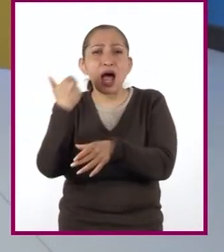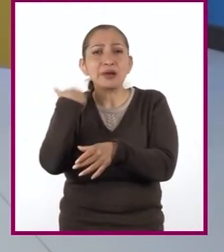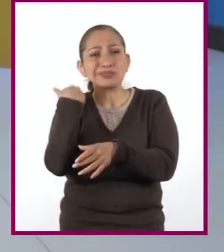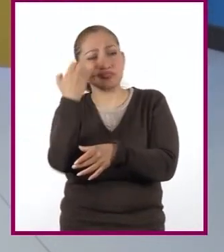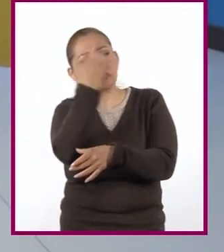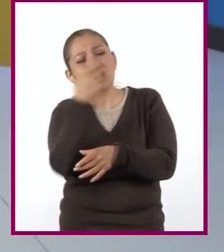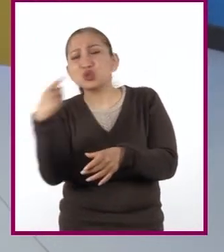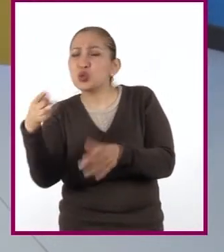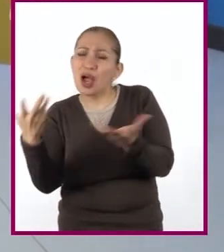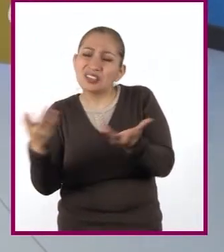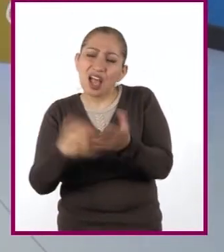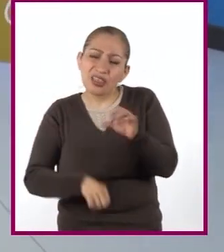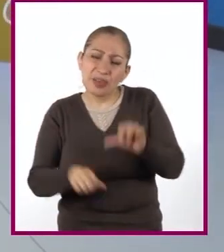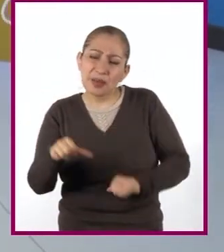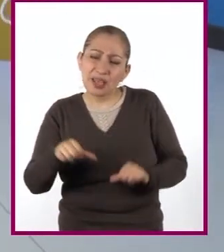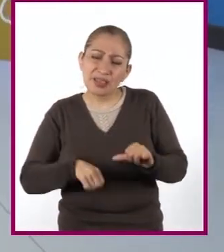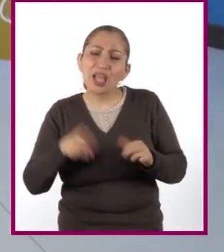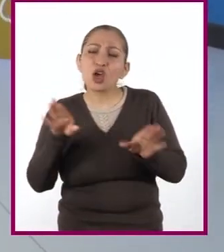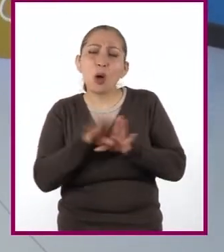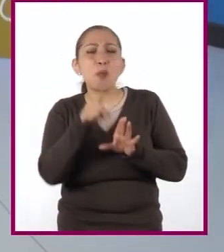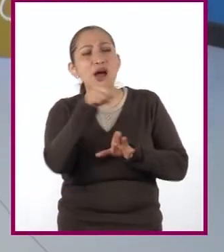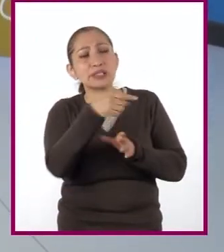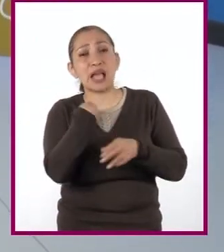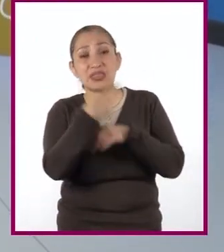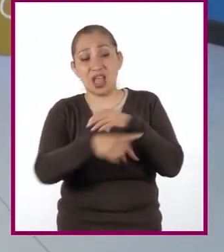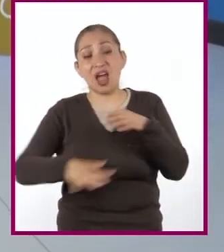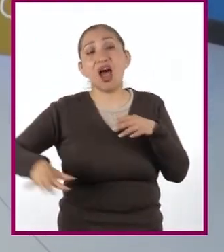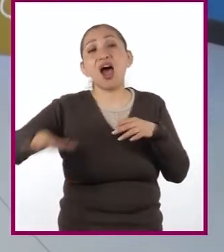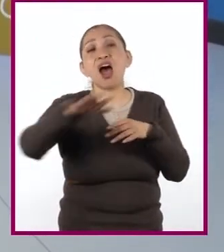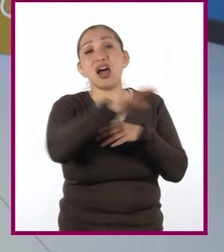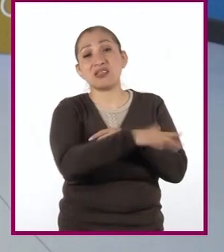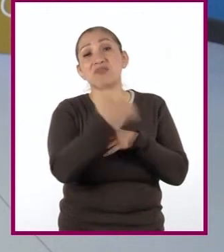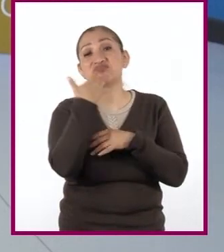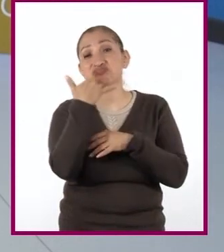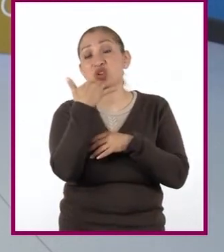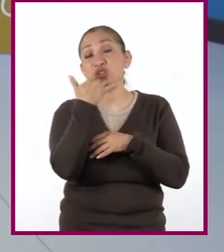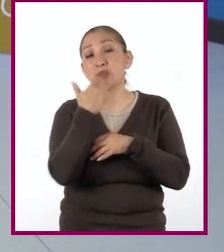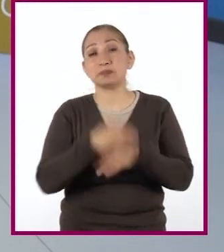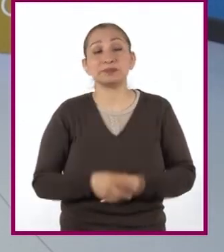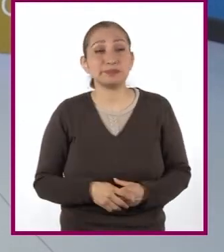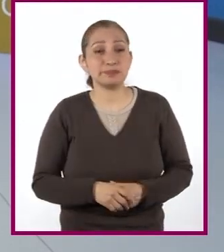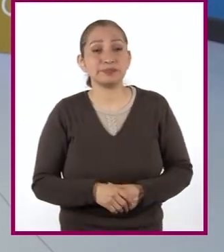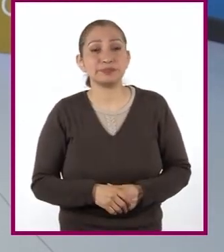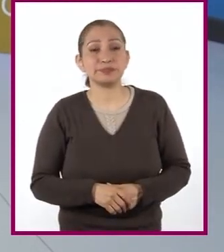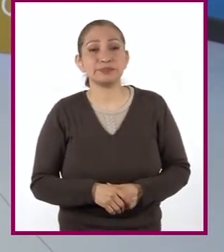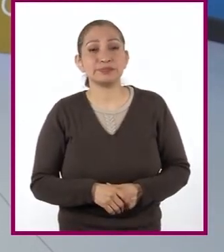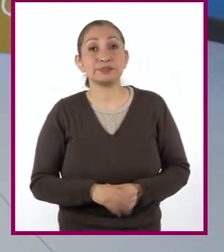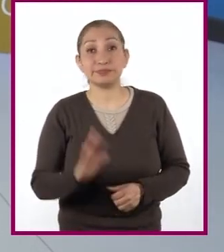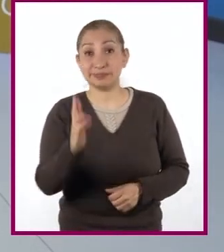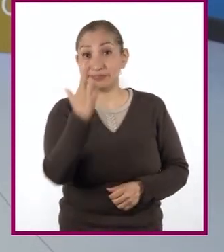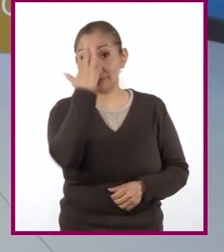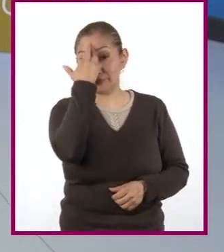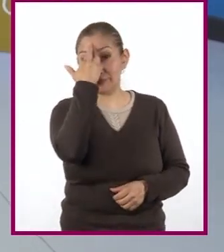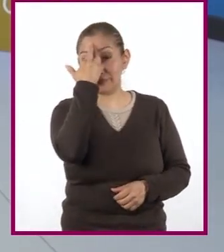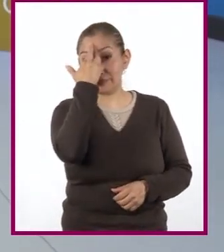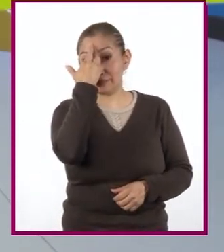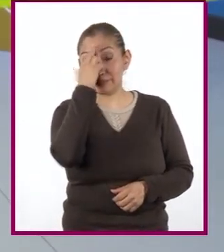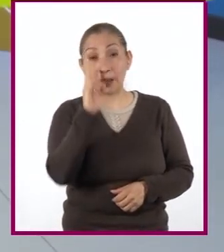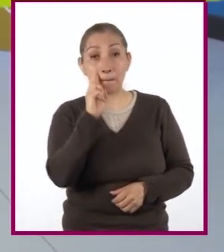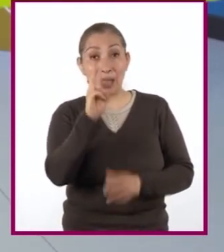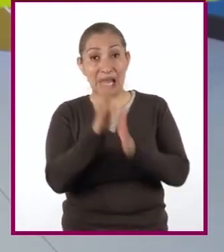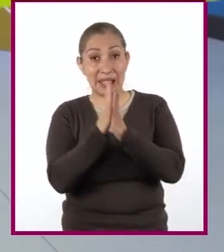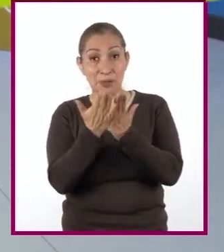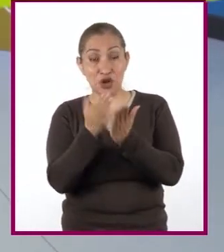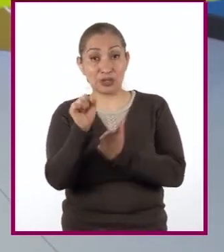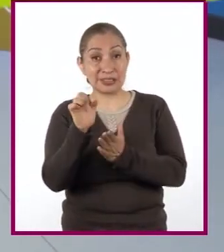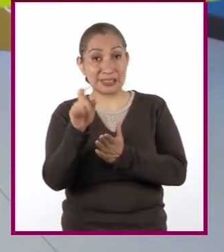evaluar sus acciones y la forma en la que éstas repercuten en la contaminación del medio ambiente. Recuerden consultar su libro